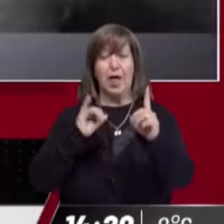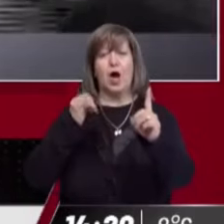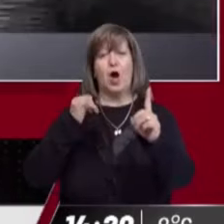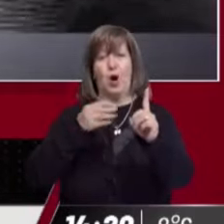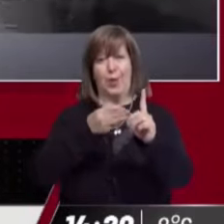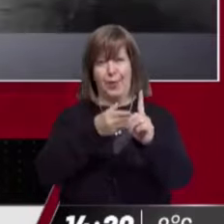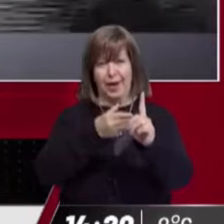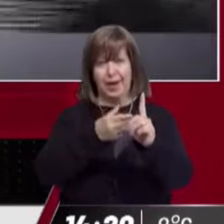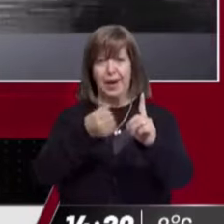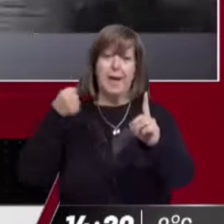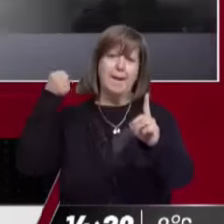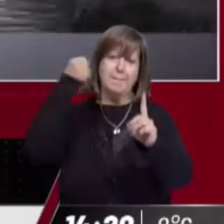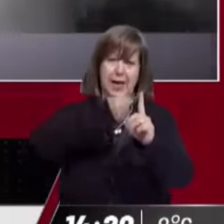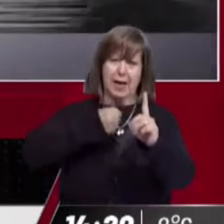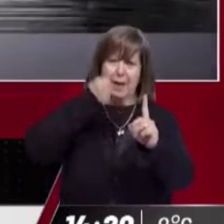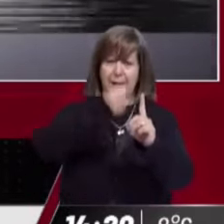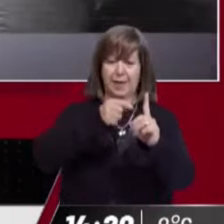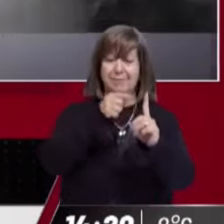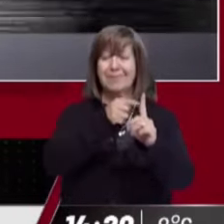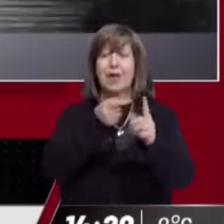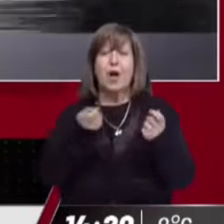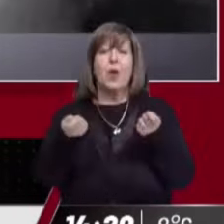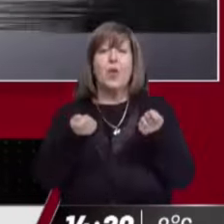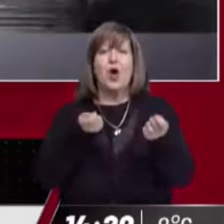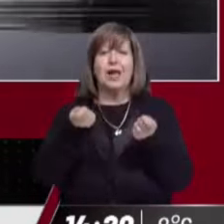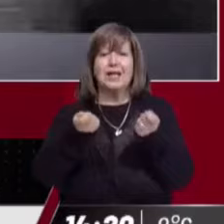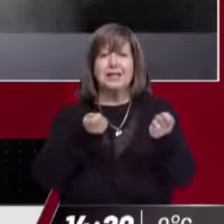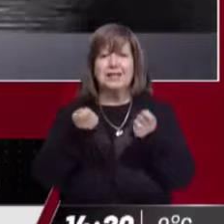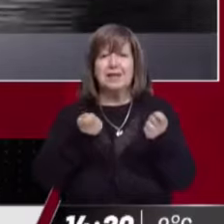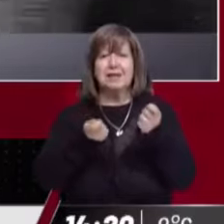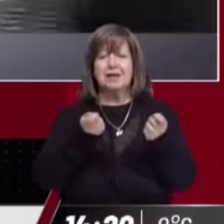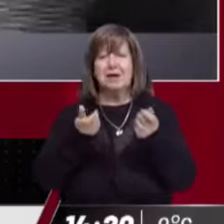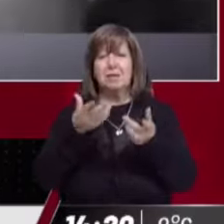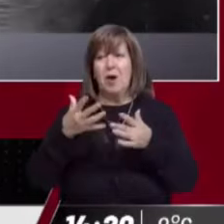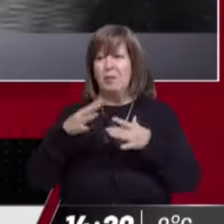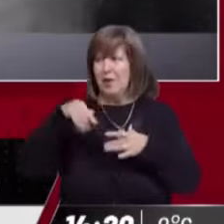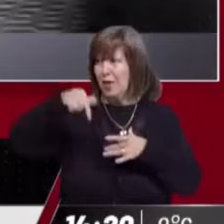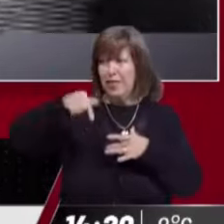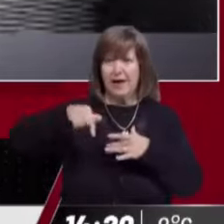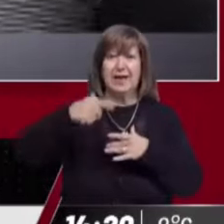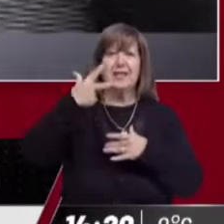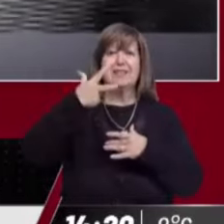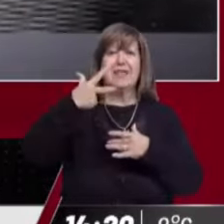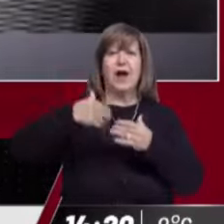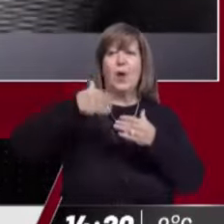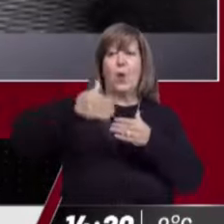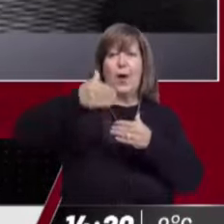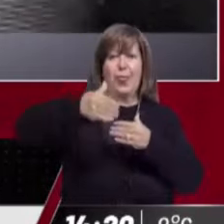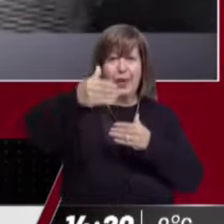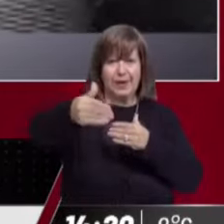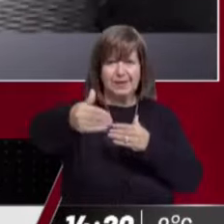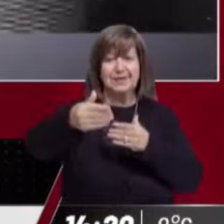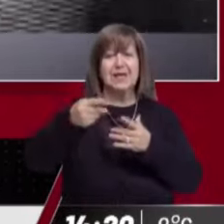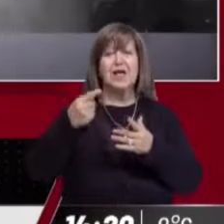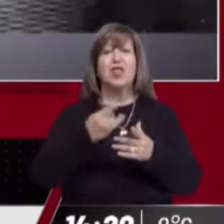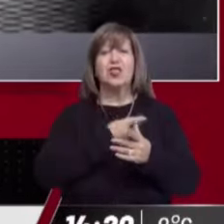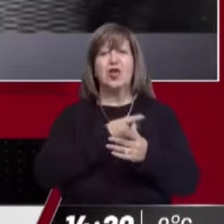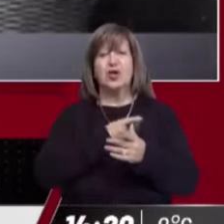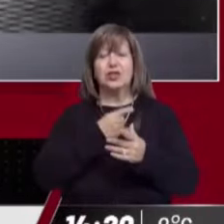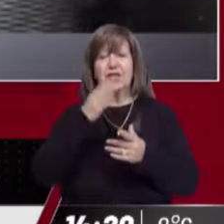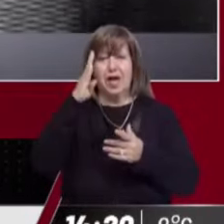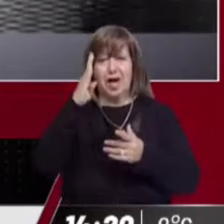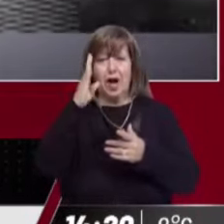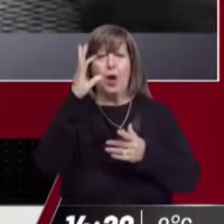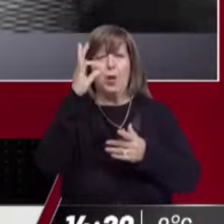joven a la salida de un local bailable a unas 3 cuadras de este lugar. Específicamente esto ocurrió en el distrito de Bowen y ustedes